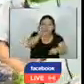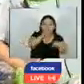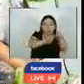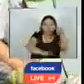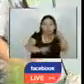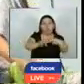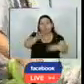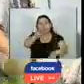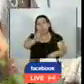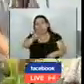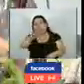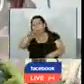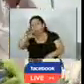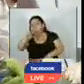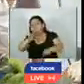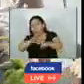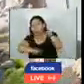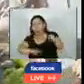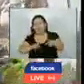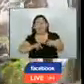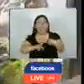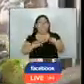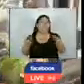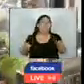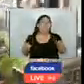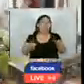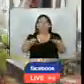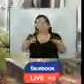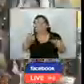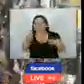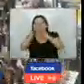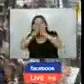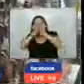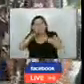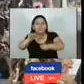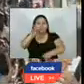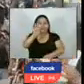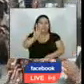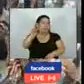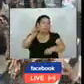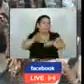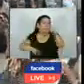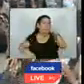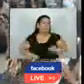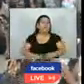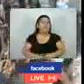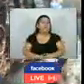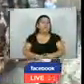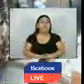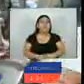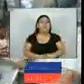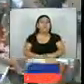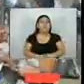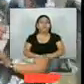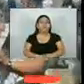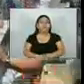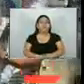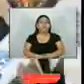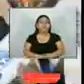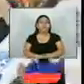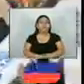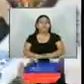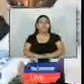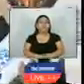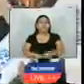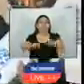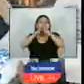dólares, 4.50 la posta negra, las demás postas a 4 dólares. ¿El hueso? Hay